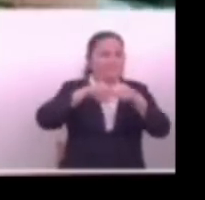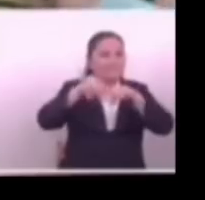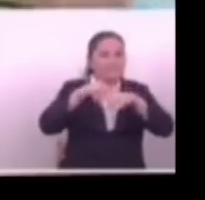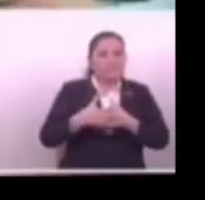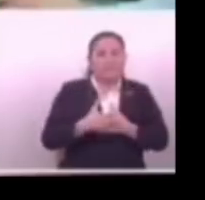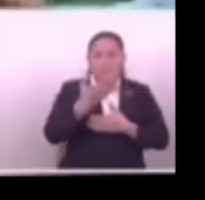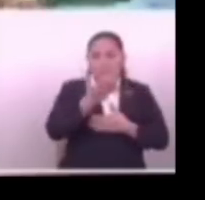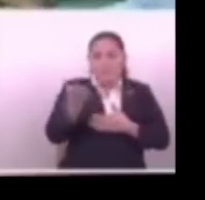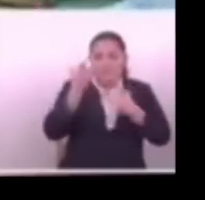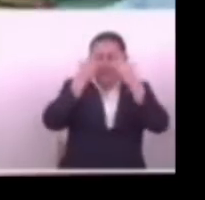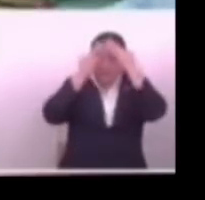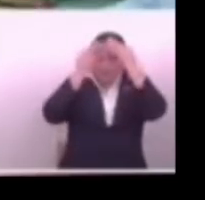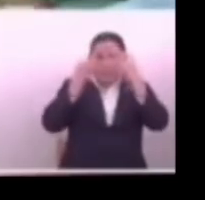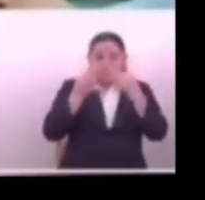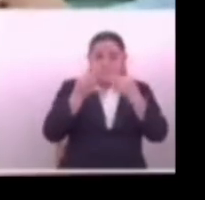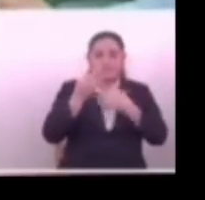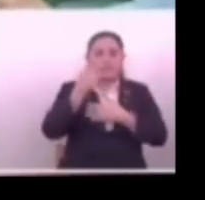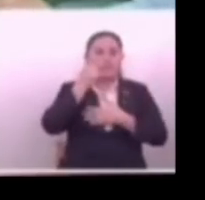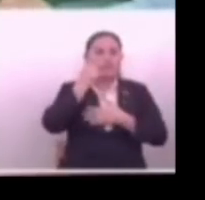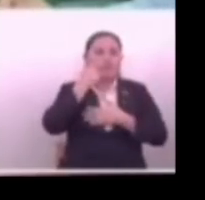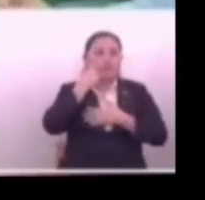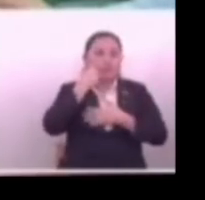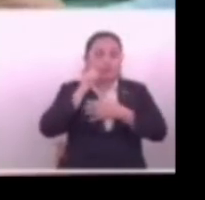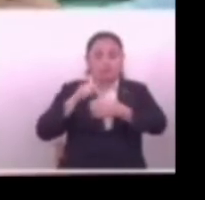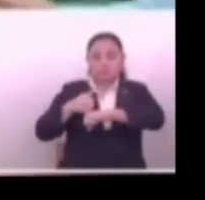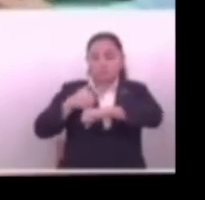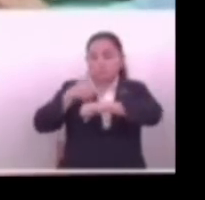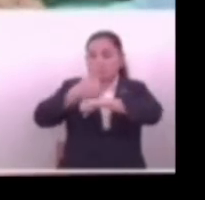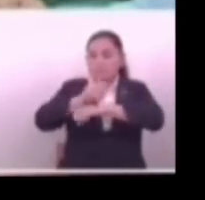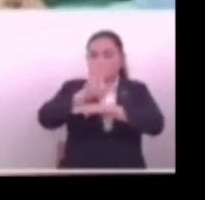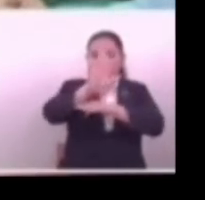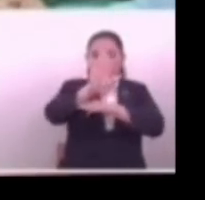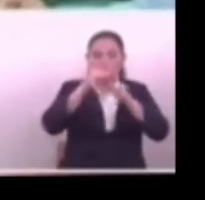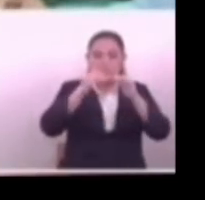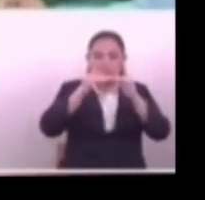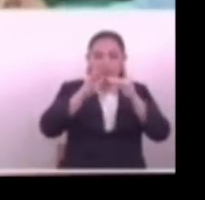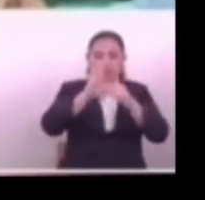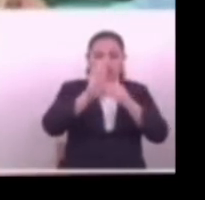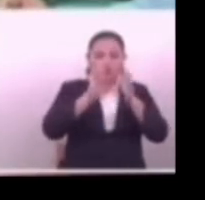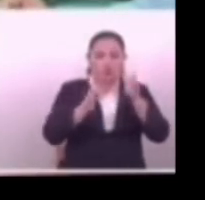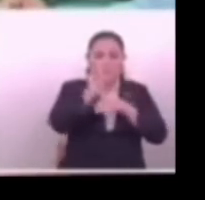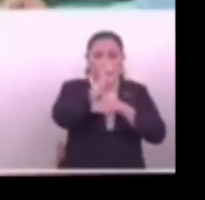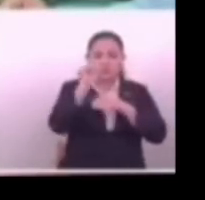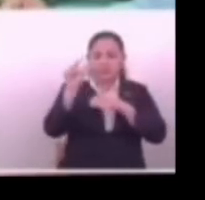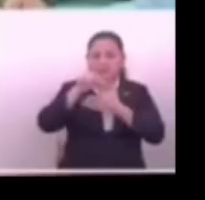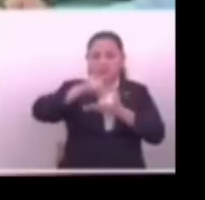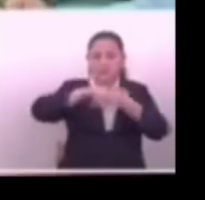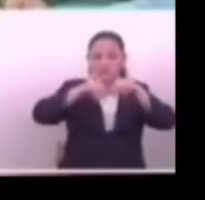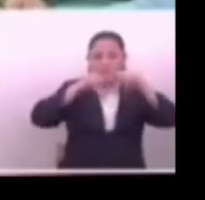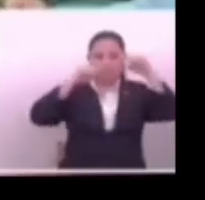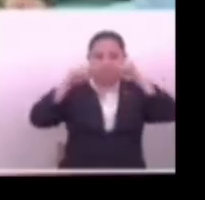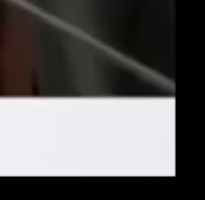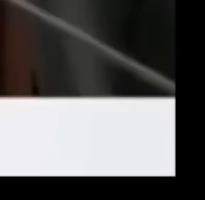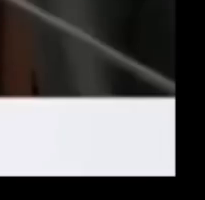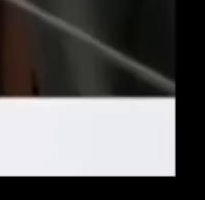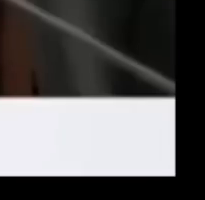Ya ellos van a decidir dónde van a establecer pues el Palacio Municipal o la sede administrativa